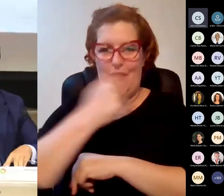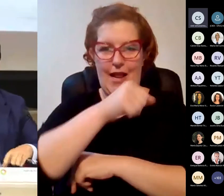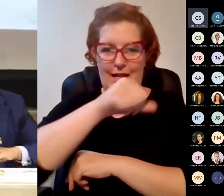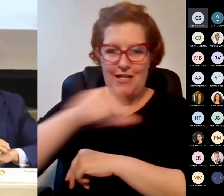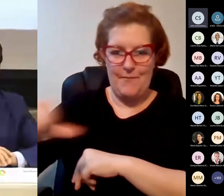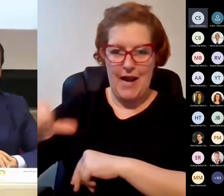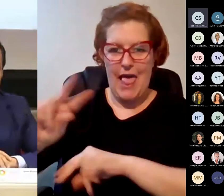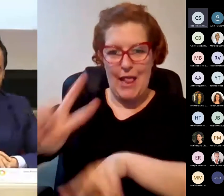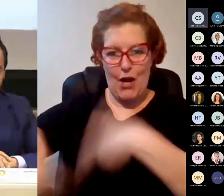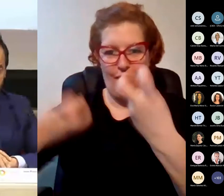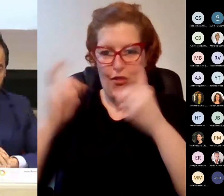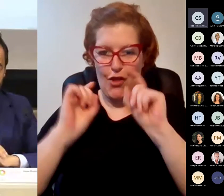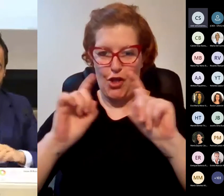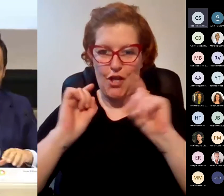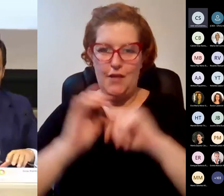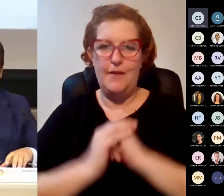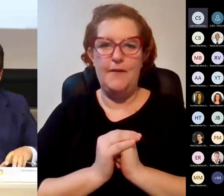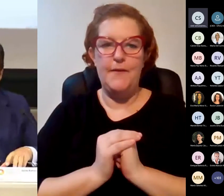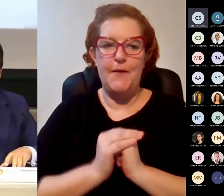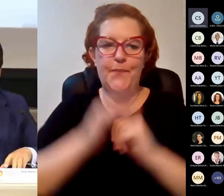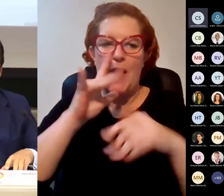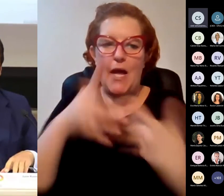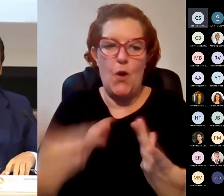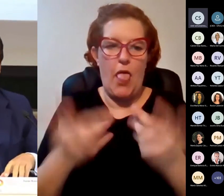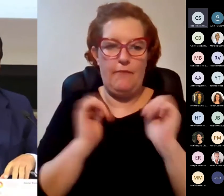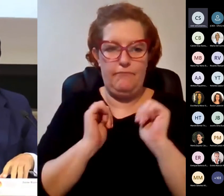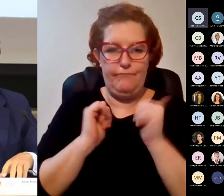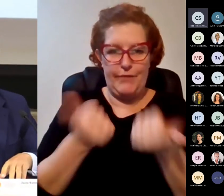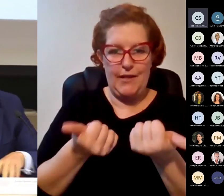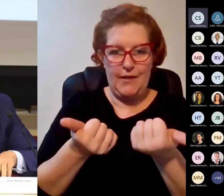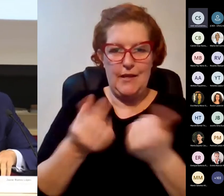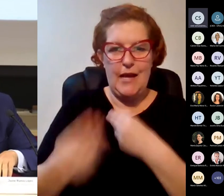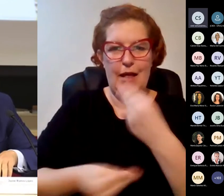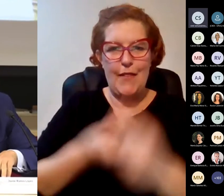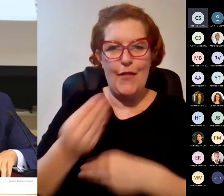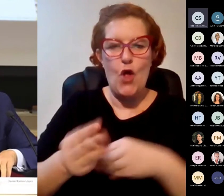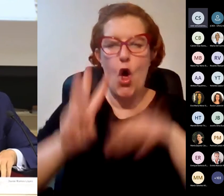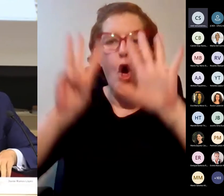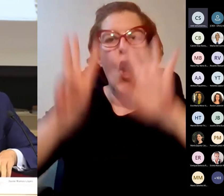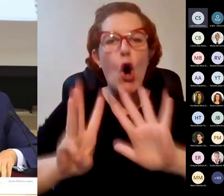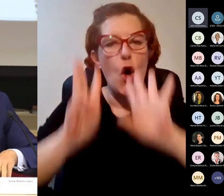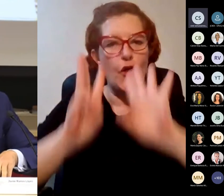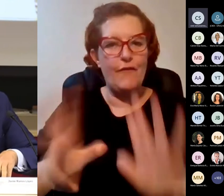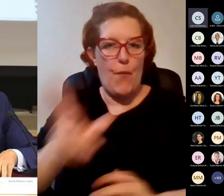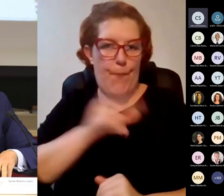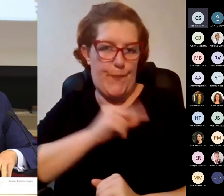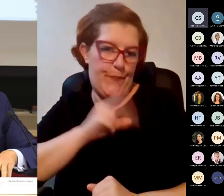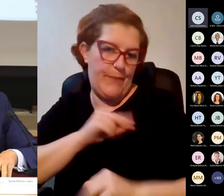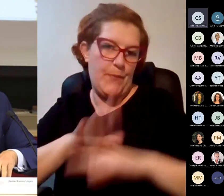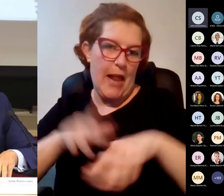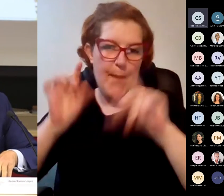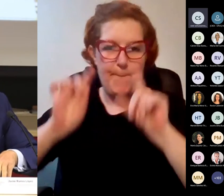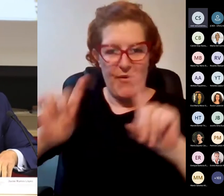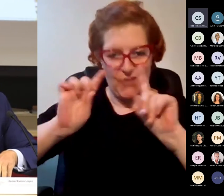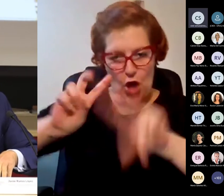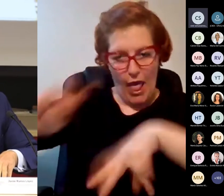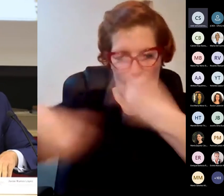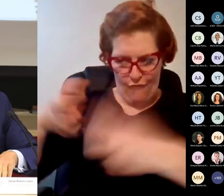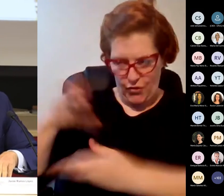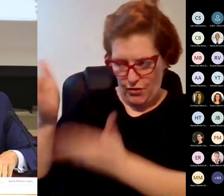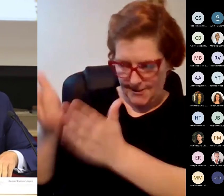docente vamos a comenzar entregando los octavos premios a los profesores innovadores